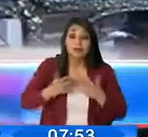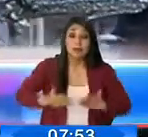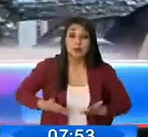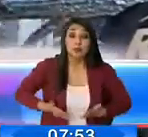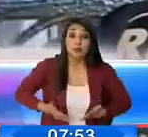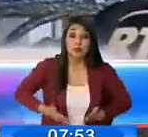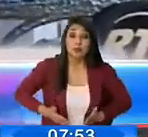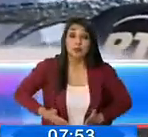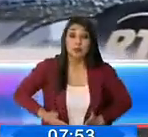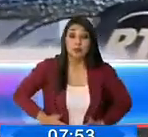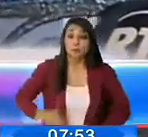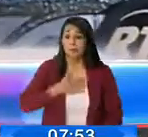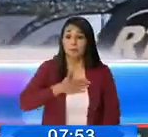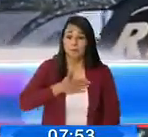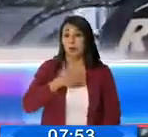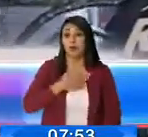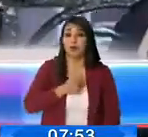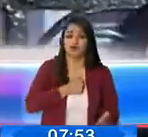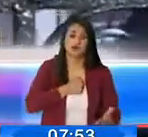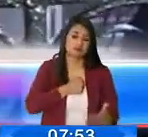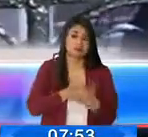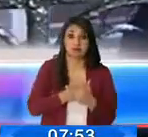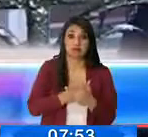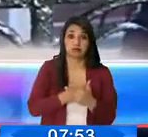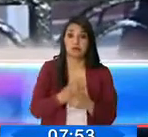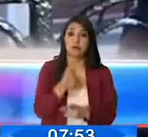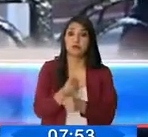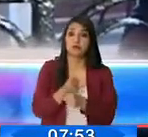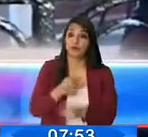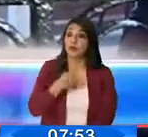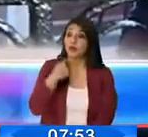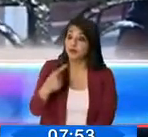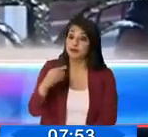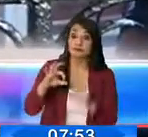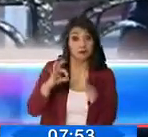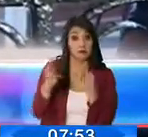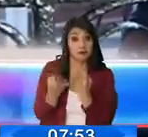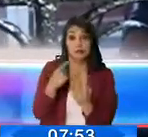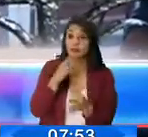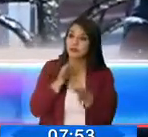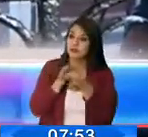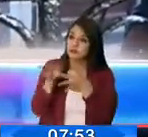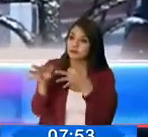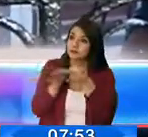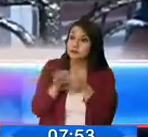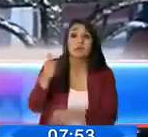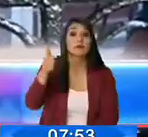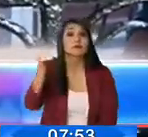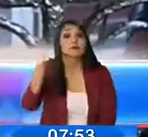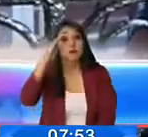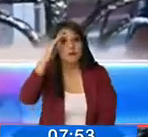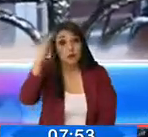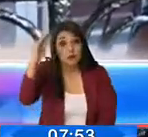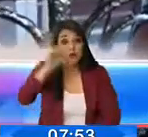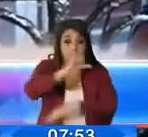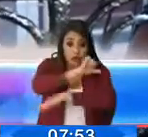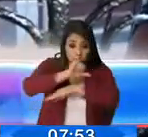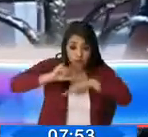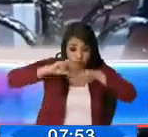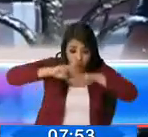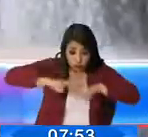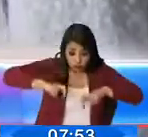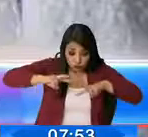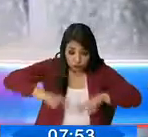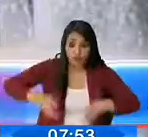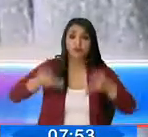hace una depresión respiratoria. Por eso yo les decía a los familiares, ¿no? Medicina legal es la que va a determinar a través de la